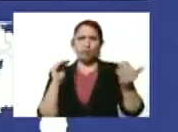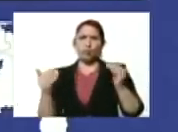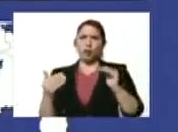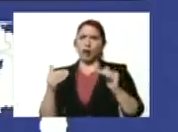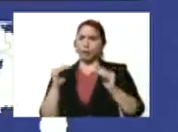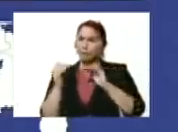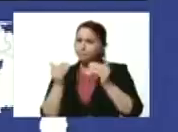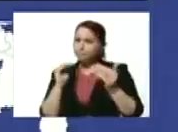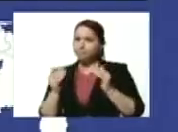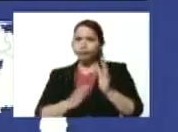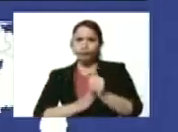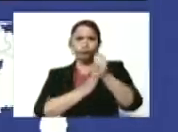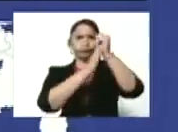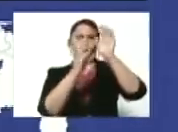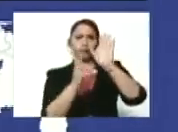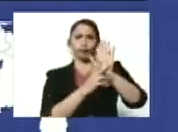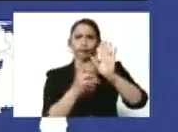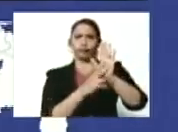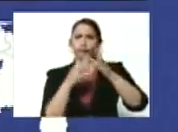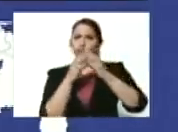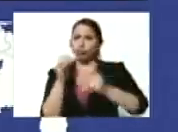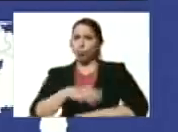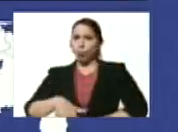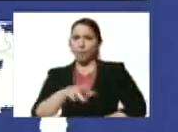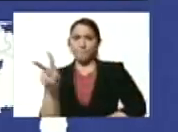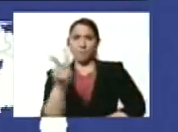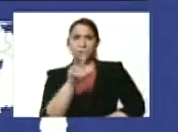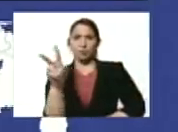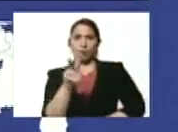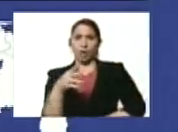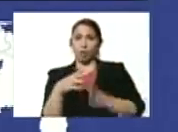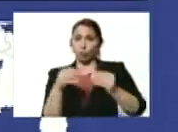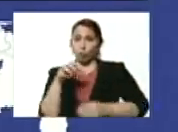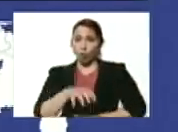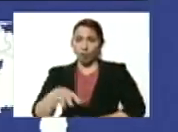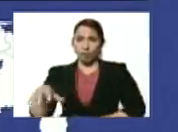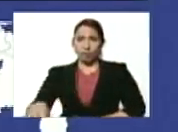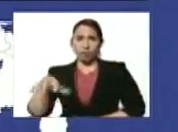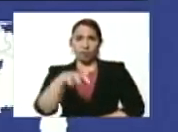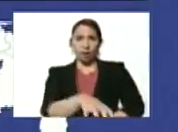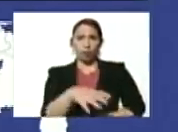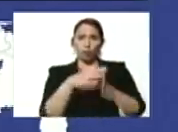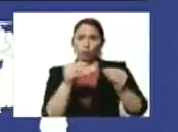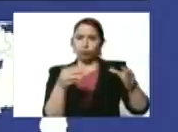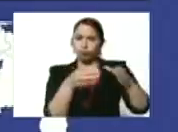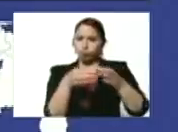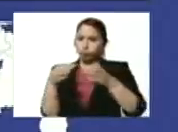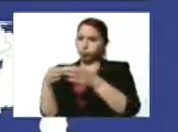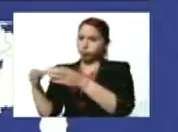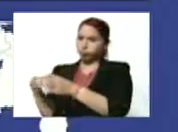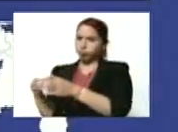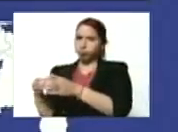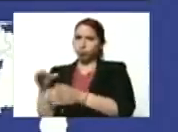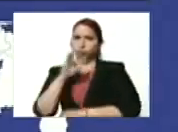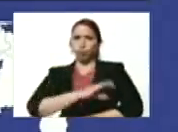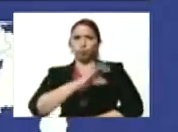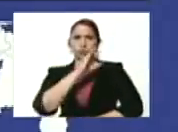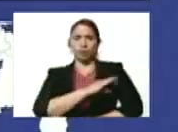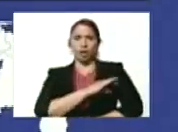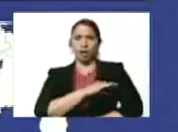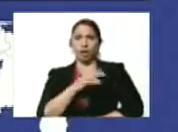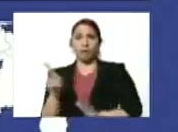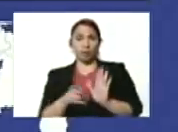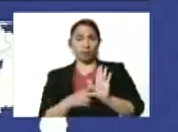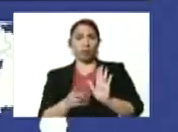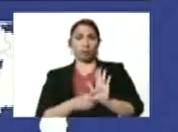liderazgo verdadero en todo el país, en todas las regiones, en todos los sectores sociales. De verdad,